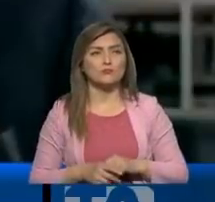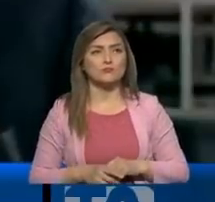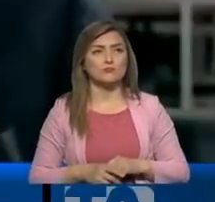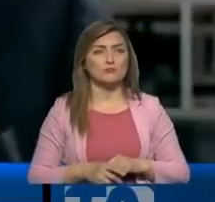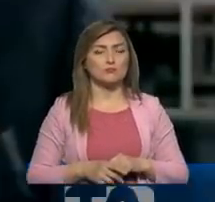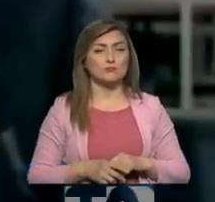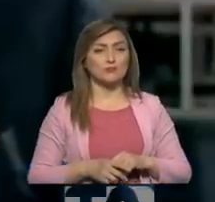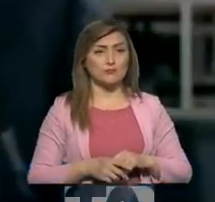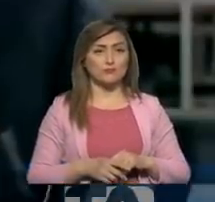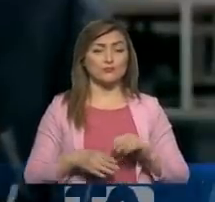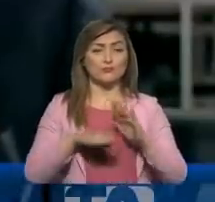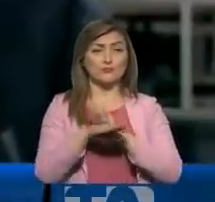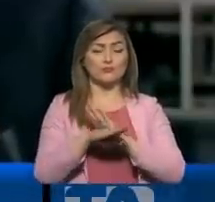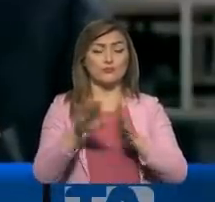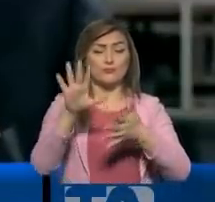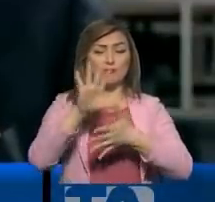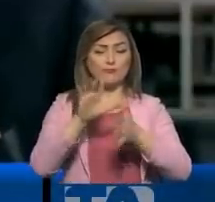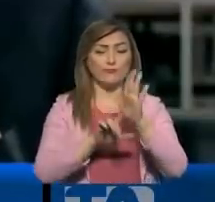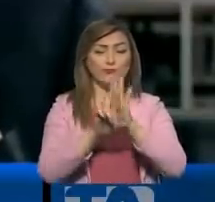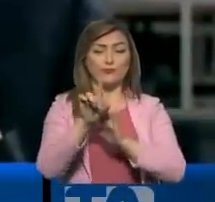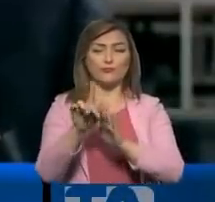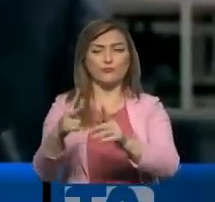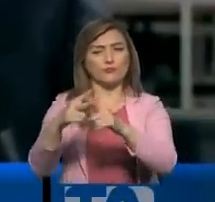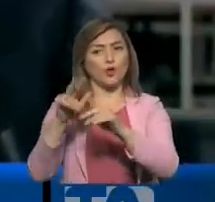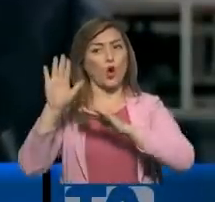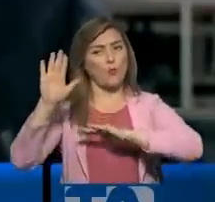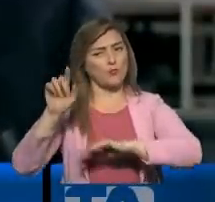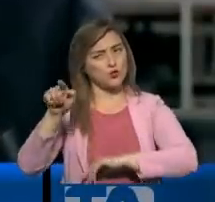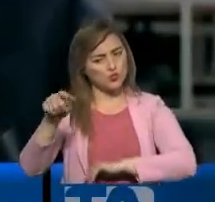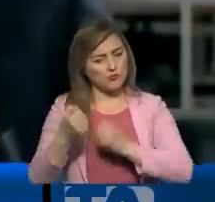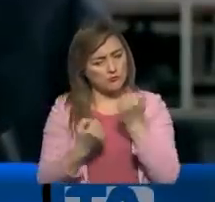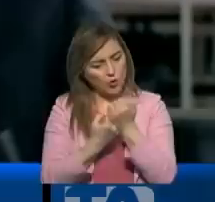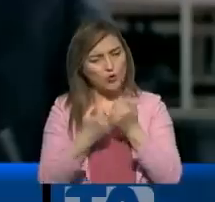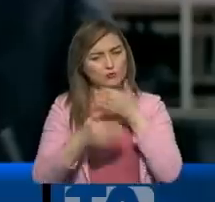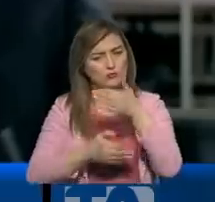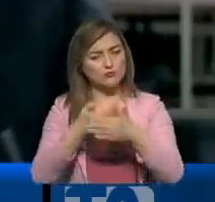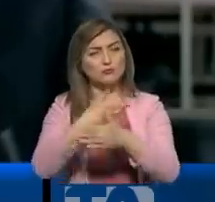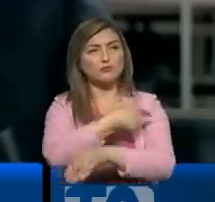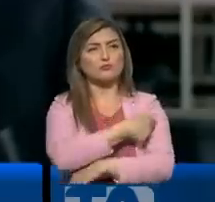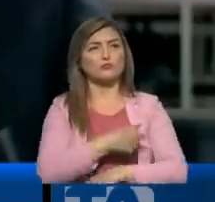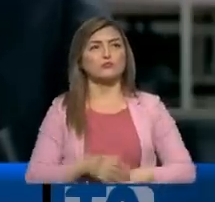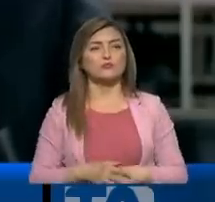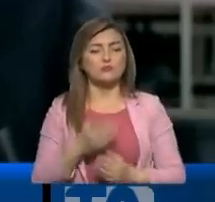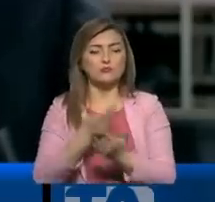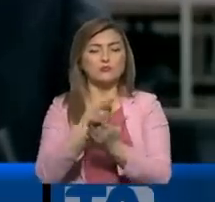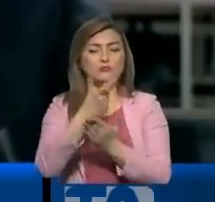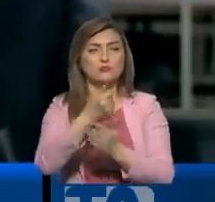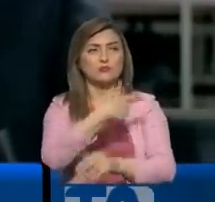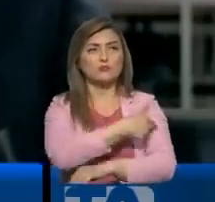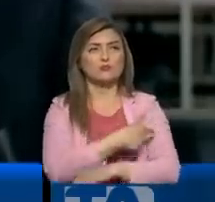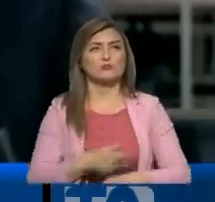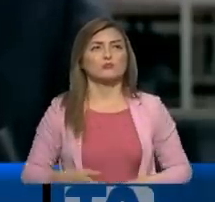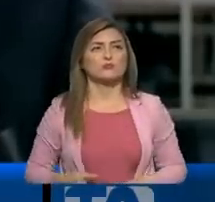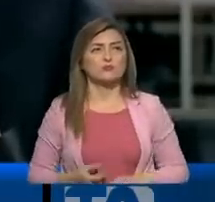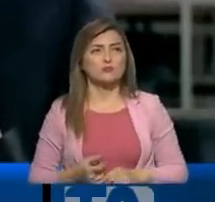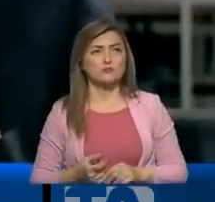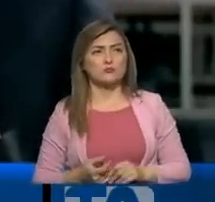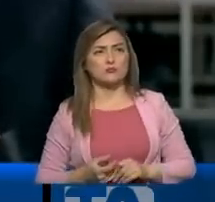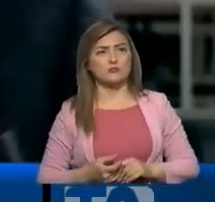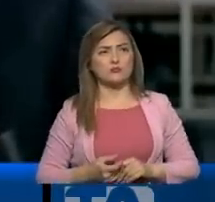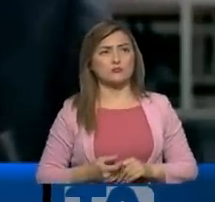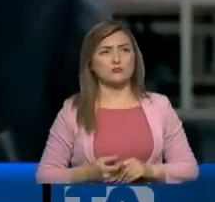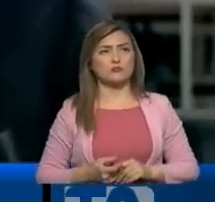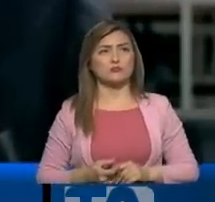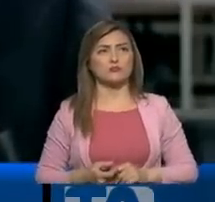Banco Interamericano de Desarrollo para que nos apoye en el proceso de adquisición de vacunas, no solo